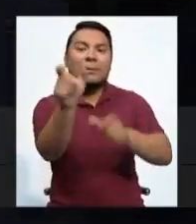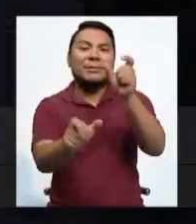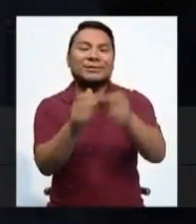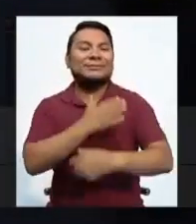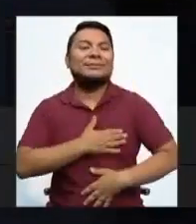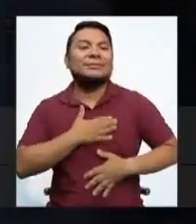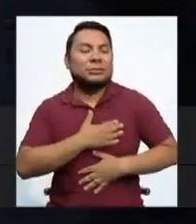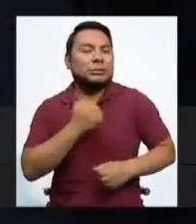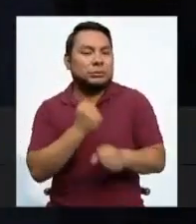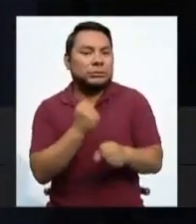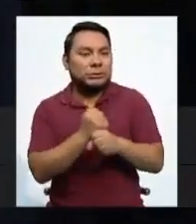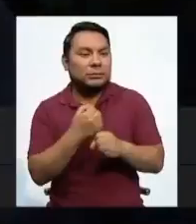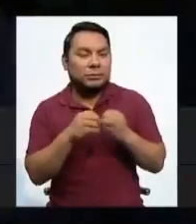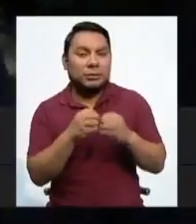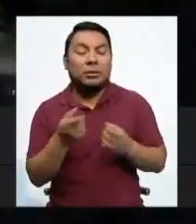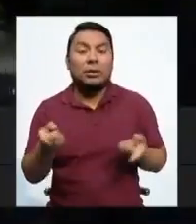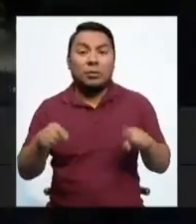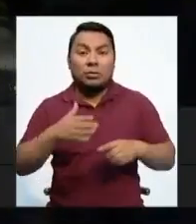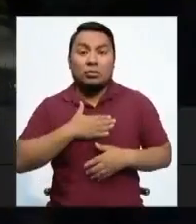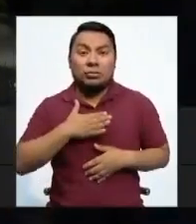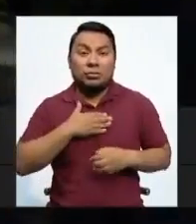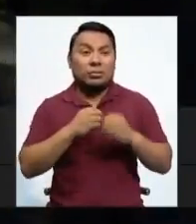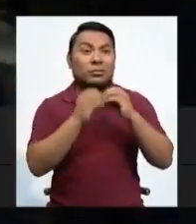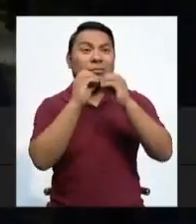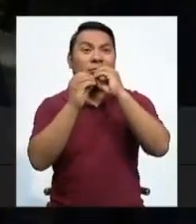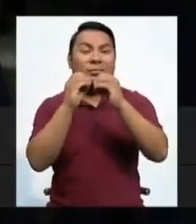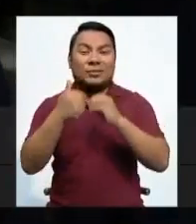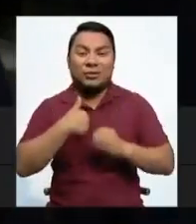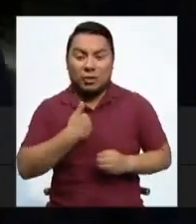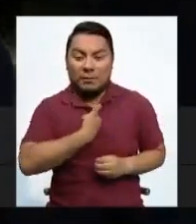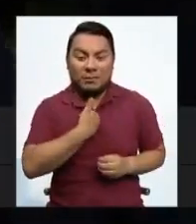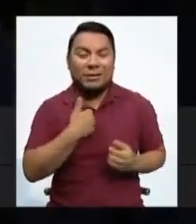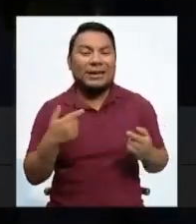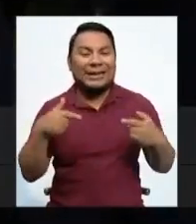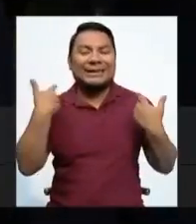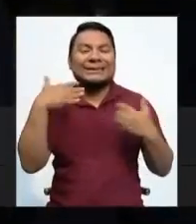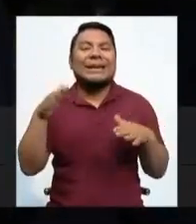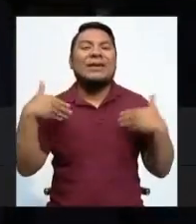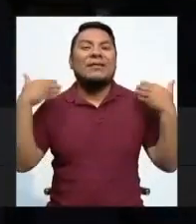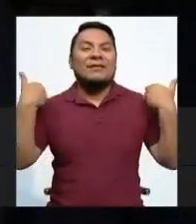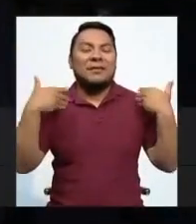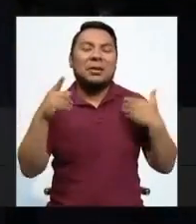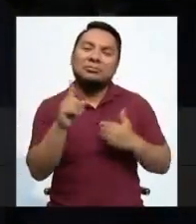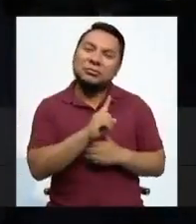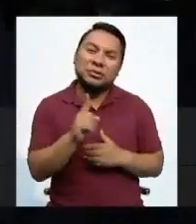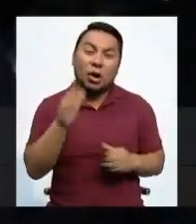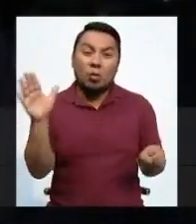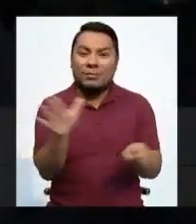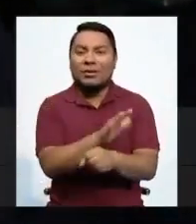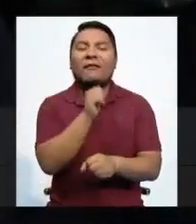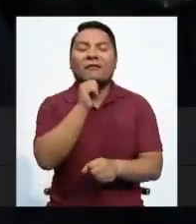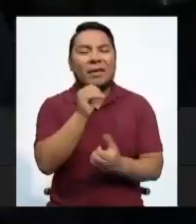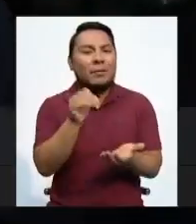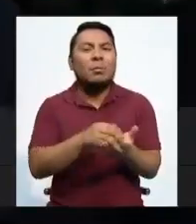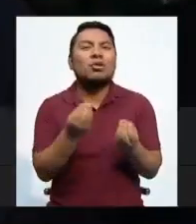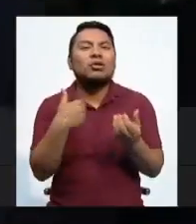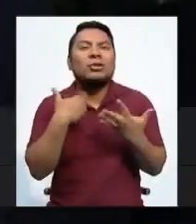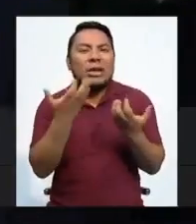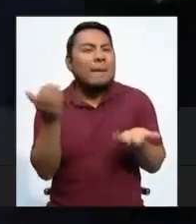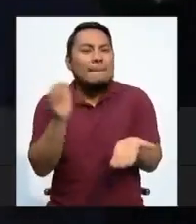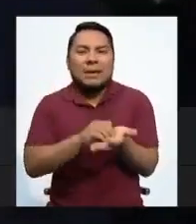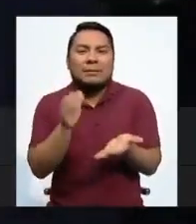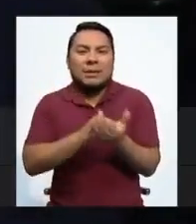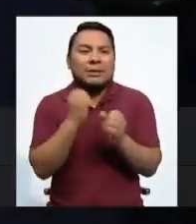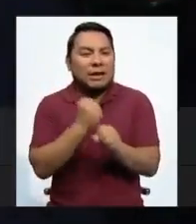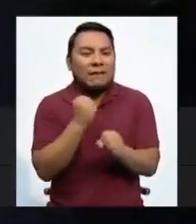cuando hace una gestión nunca puede estar satisfecho. Siempre hay un nivel de satisfacción, porque eso es lo que te promueve a seguir